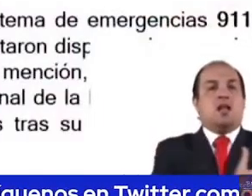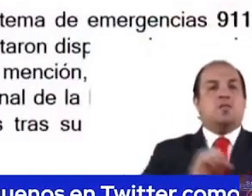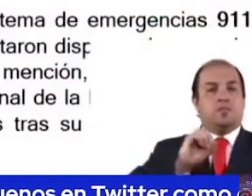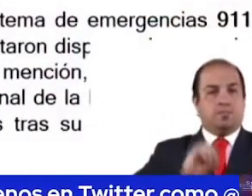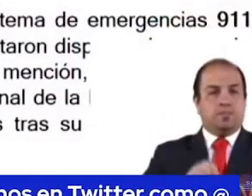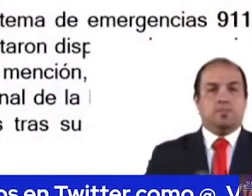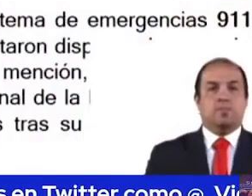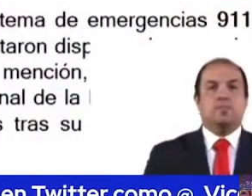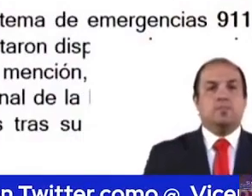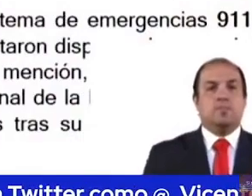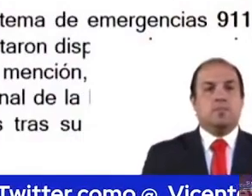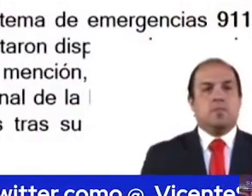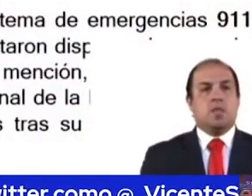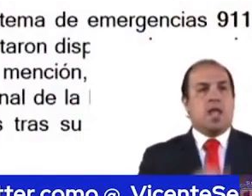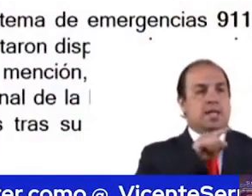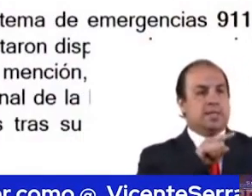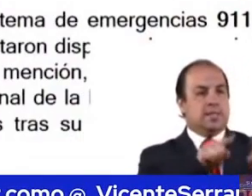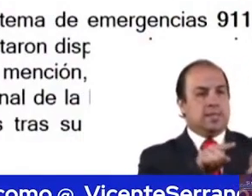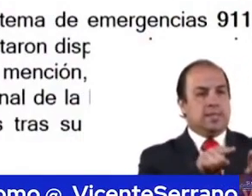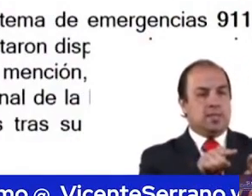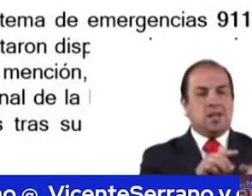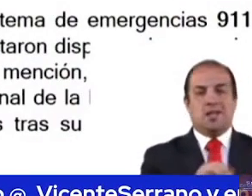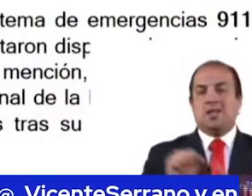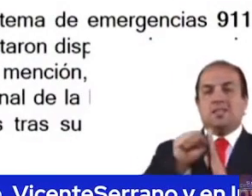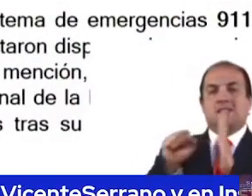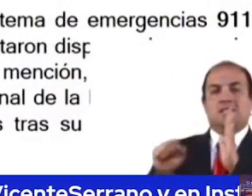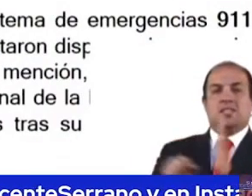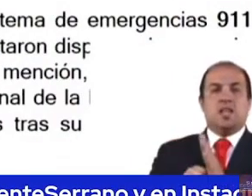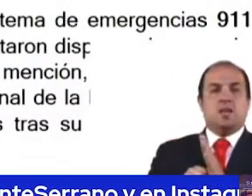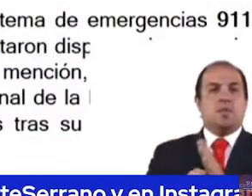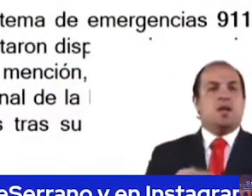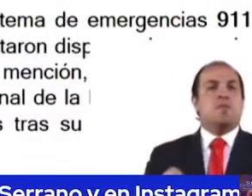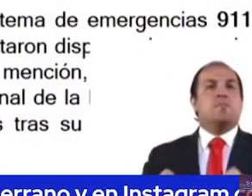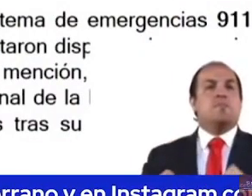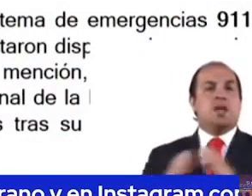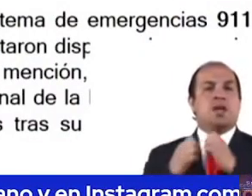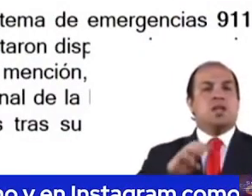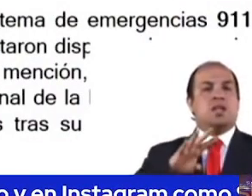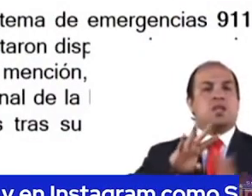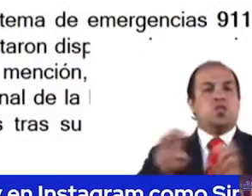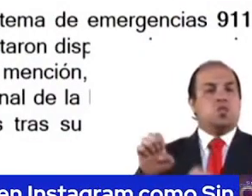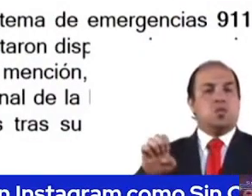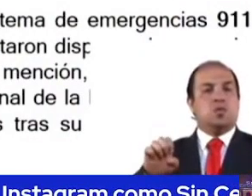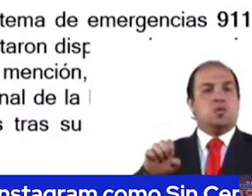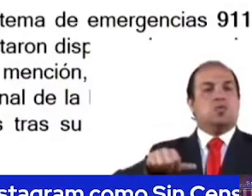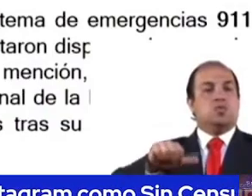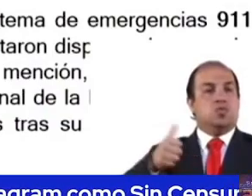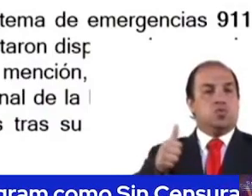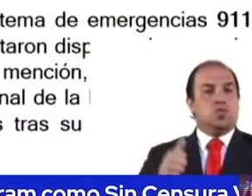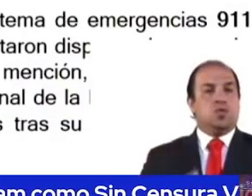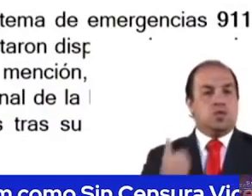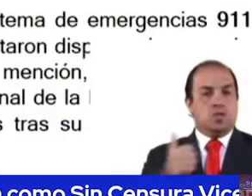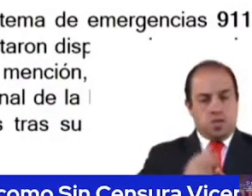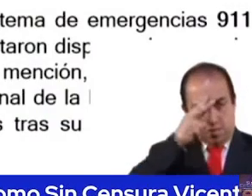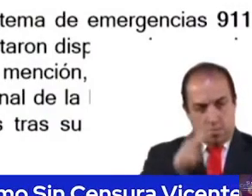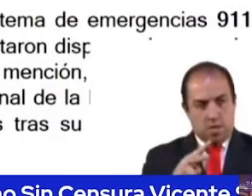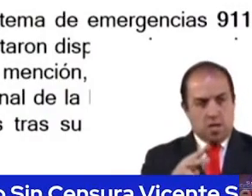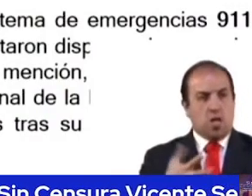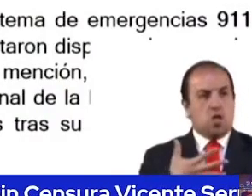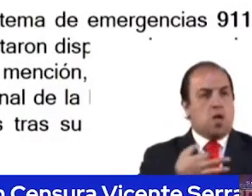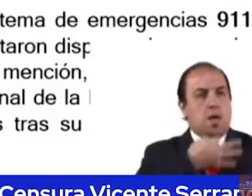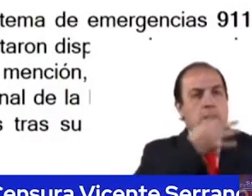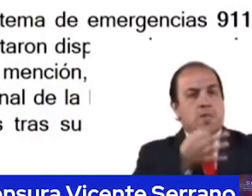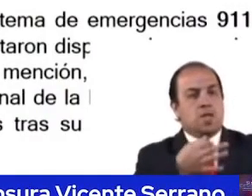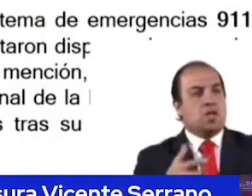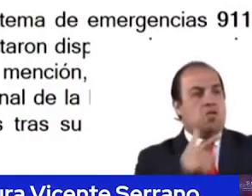este evento, a través del sistema de emergencias 911 de la Ciudad de México, se tuvo conocimiento de reportes de disparos de arma de fuego en el